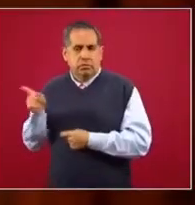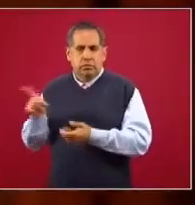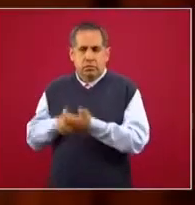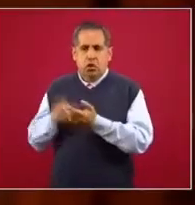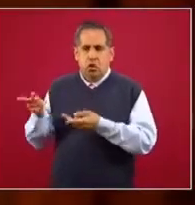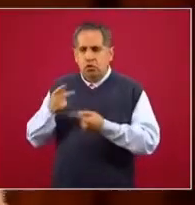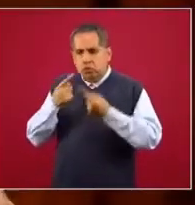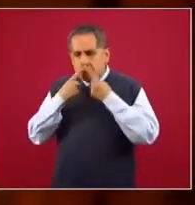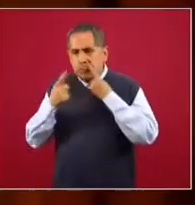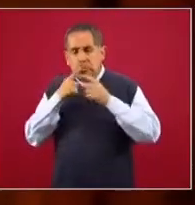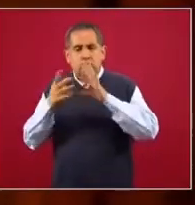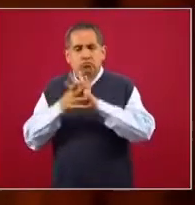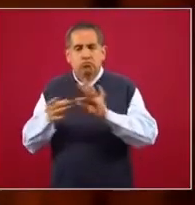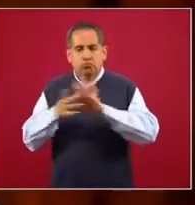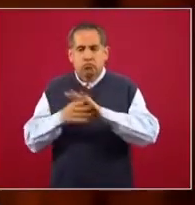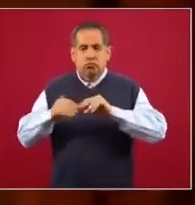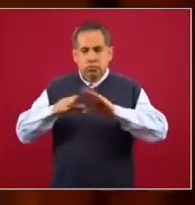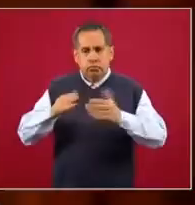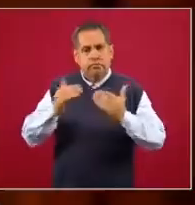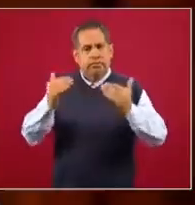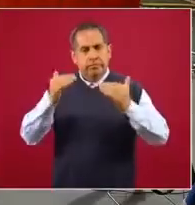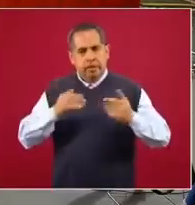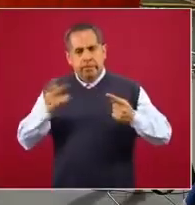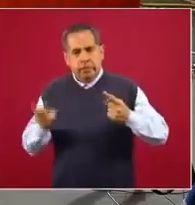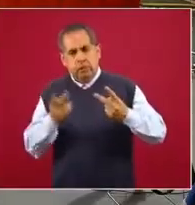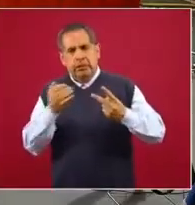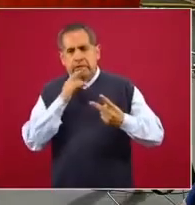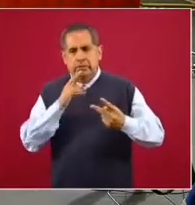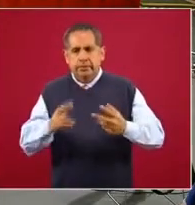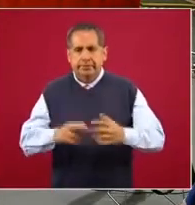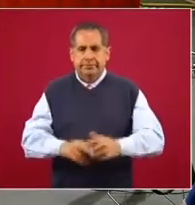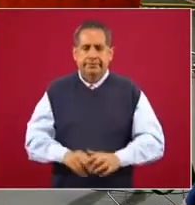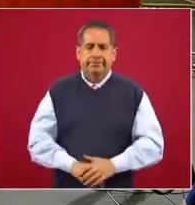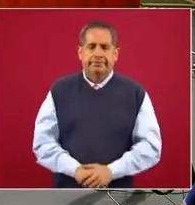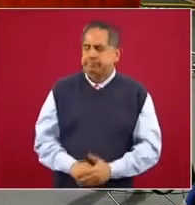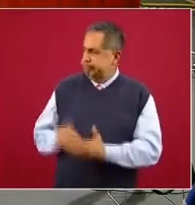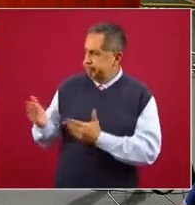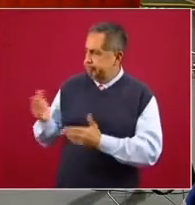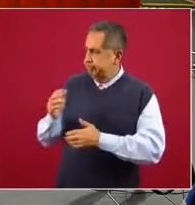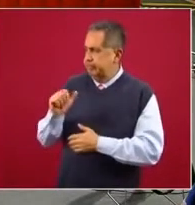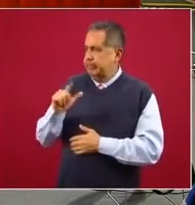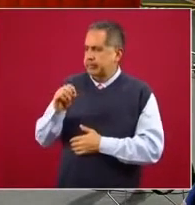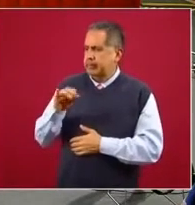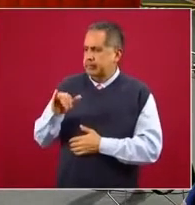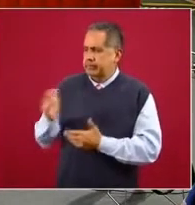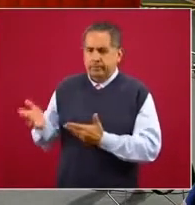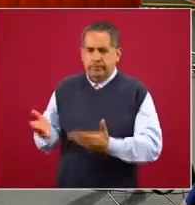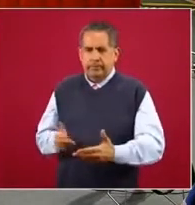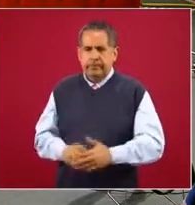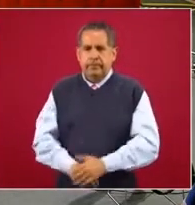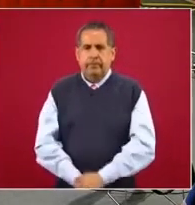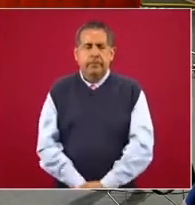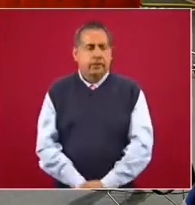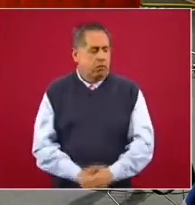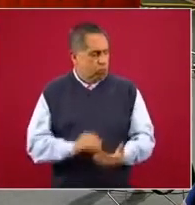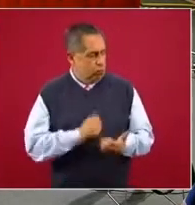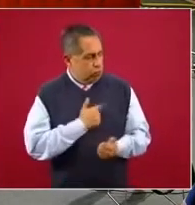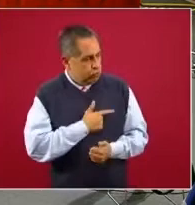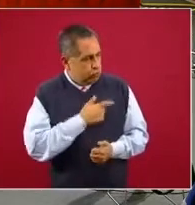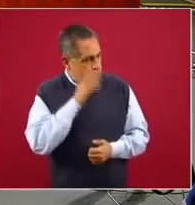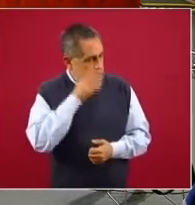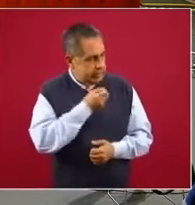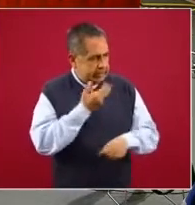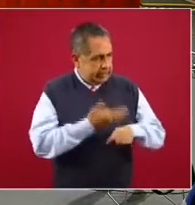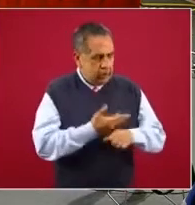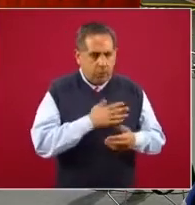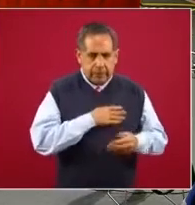Guillermo, presentarán y pasaremos a las preguntas y respuestas. Doctora Salomía, si es tan amable. Con mucho gusto, señor secretario.